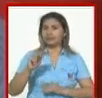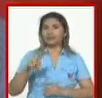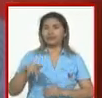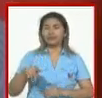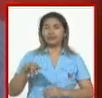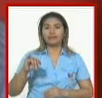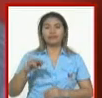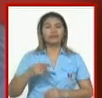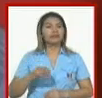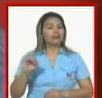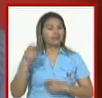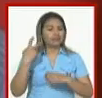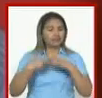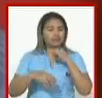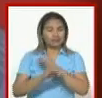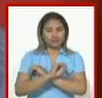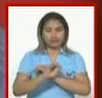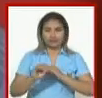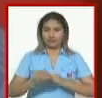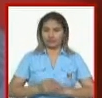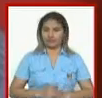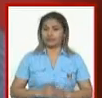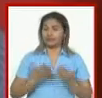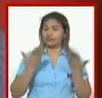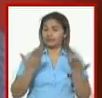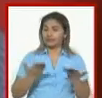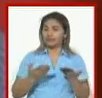lleva adelante sin ningún problema